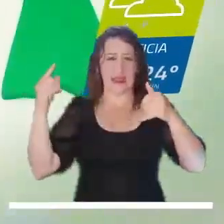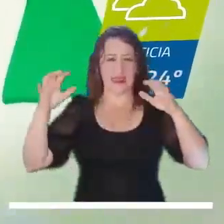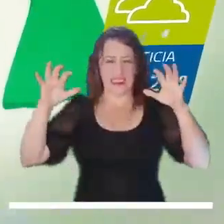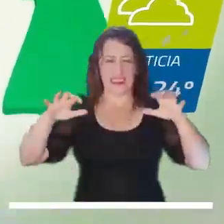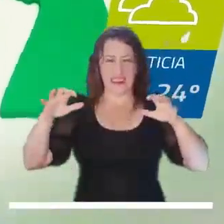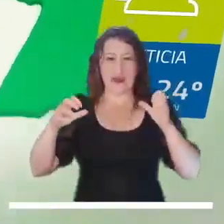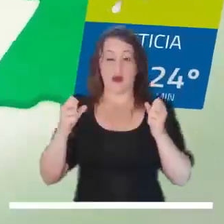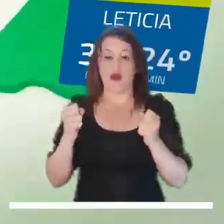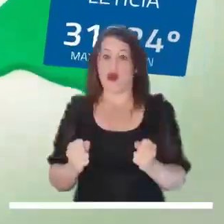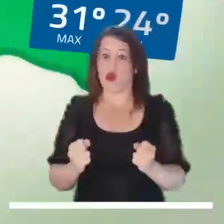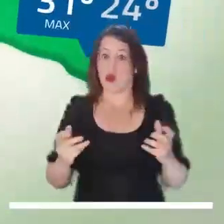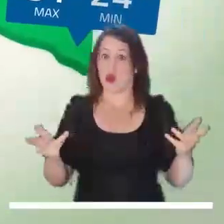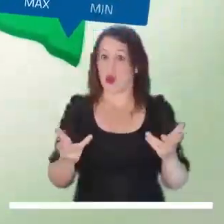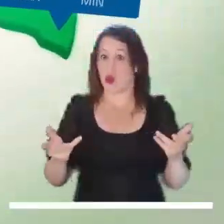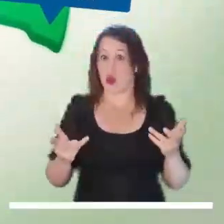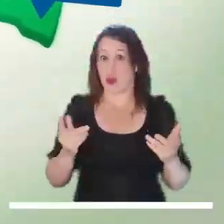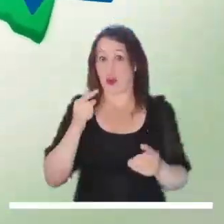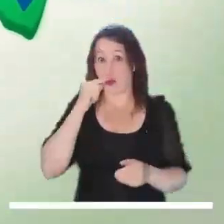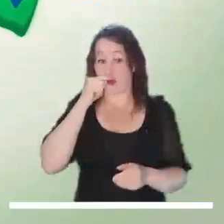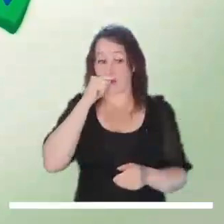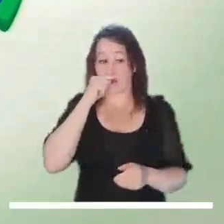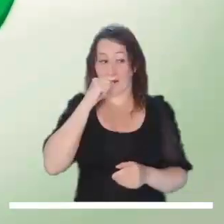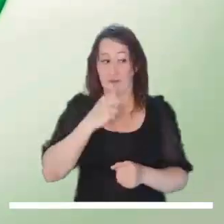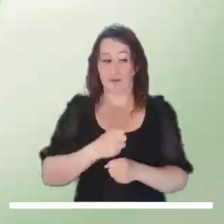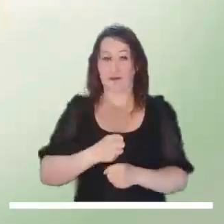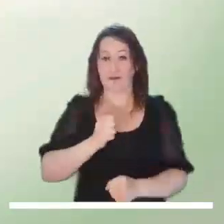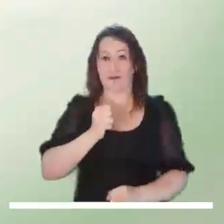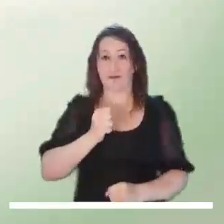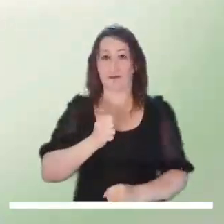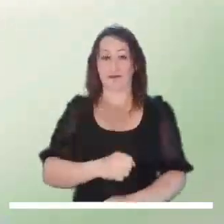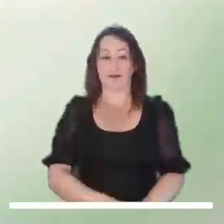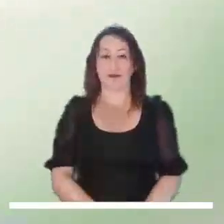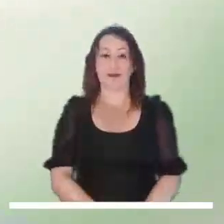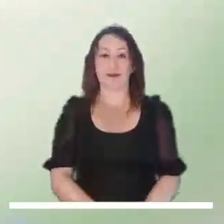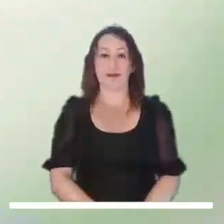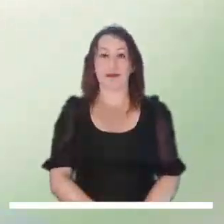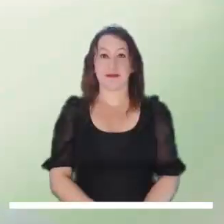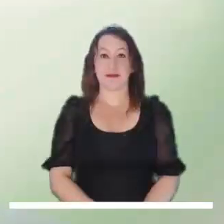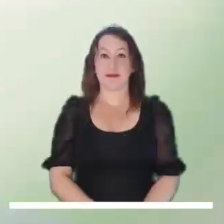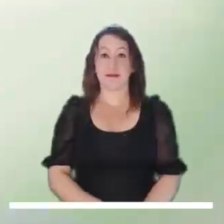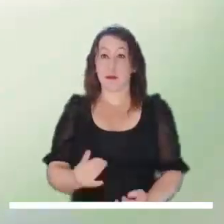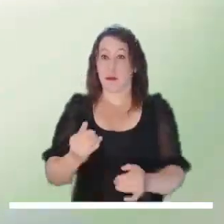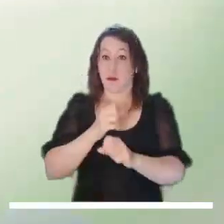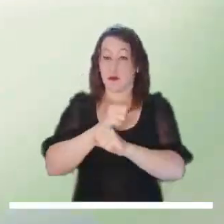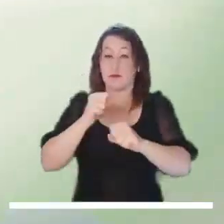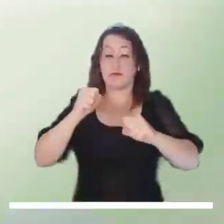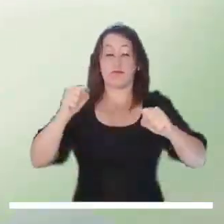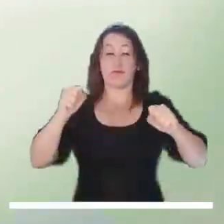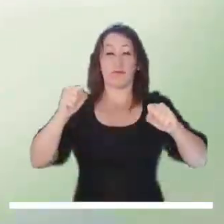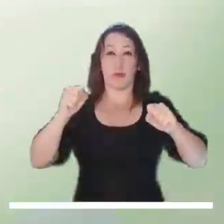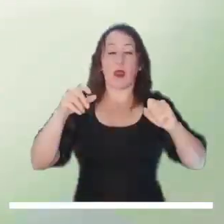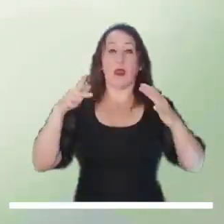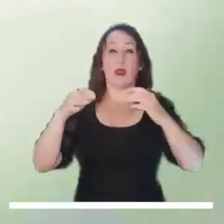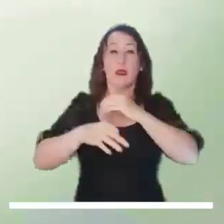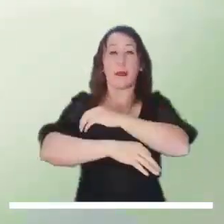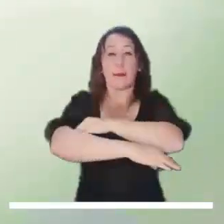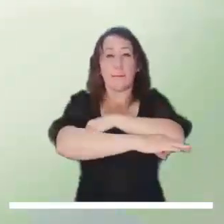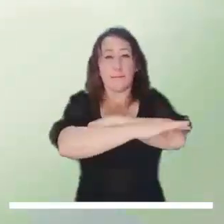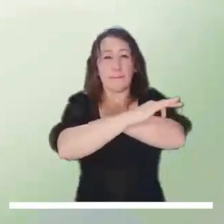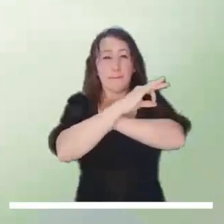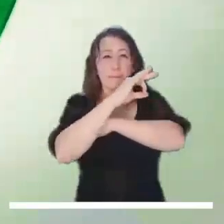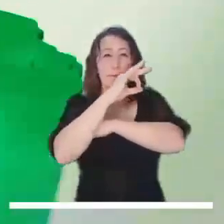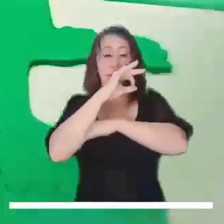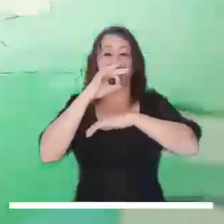Arauca. Las precipitaciones amazónicas serían generales y podrían intensificarse en los departamentos de Amazonas y